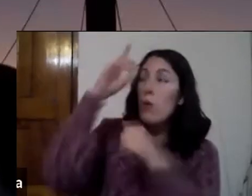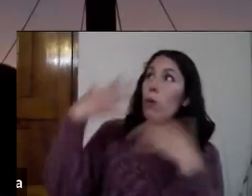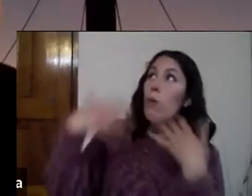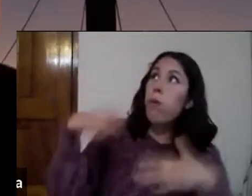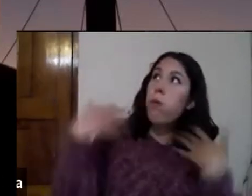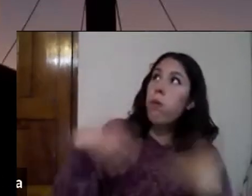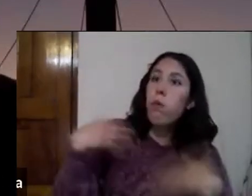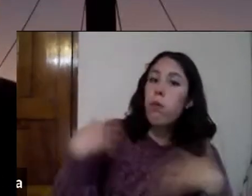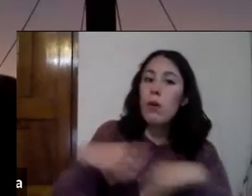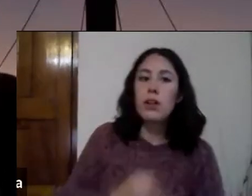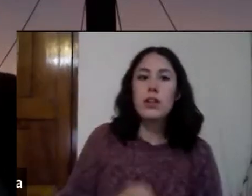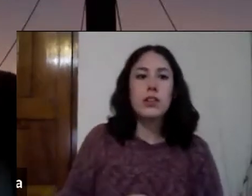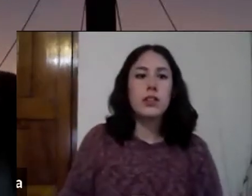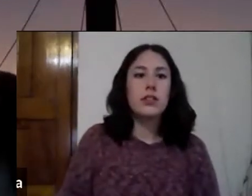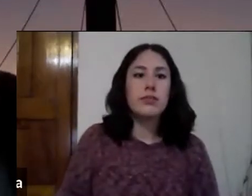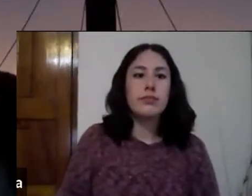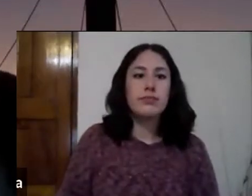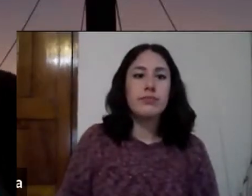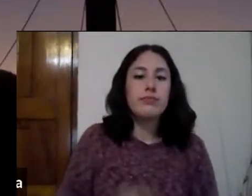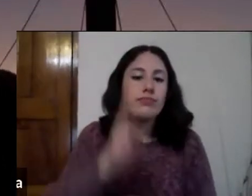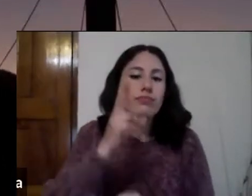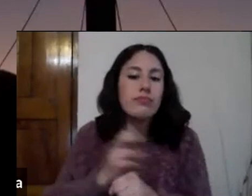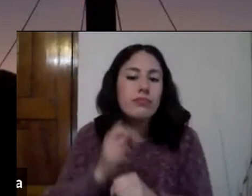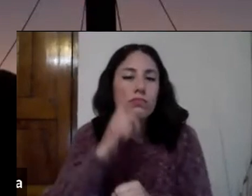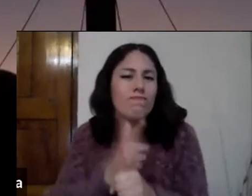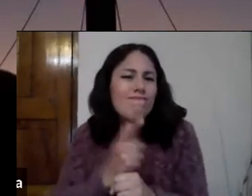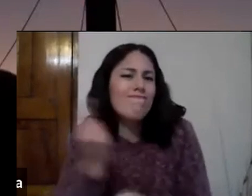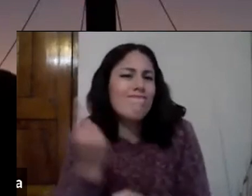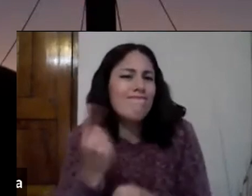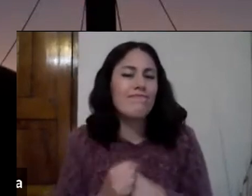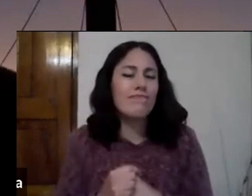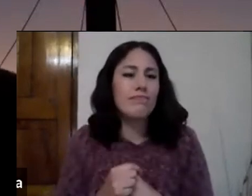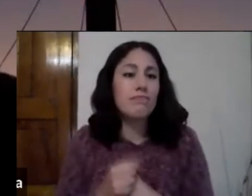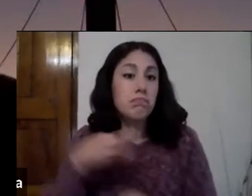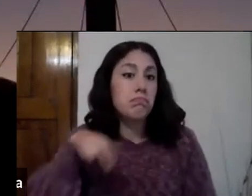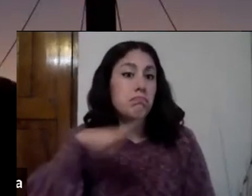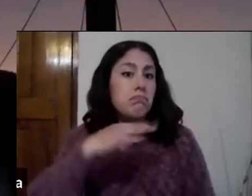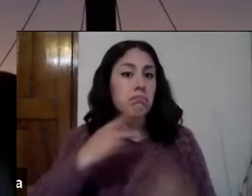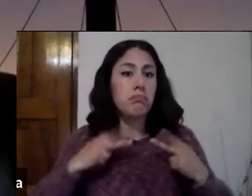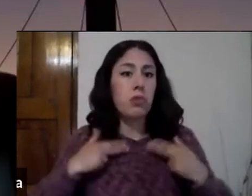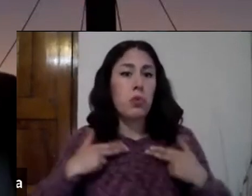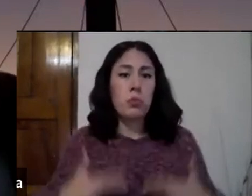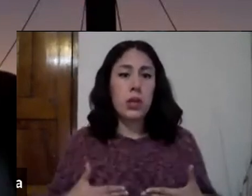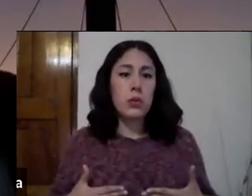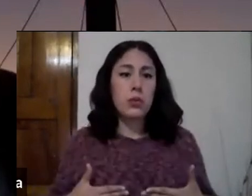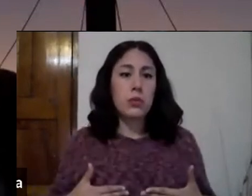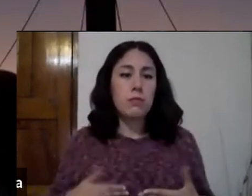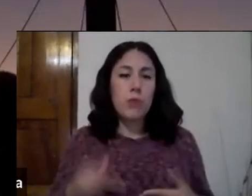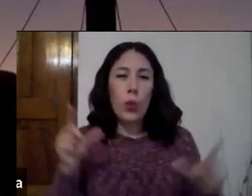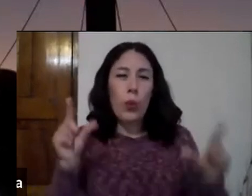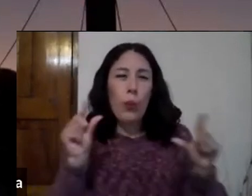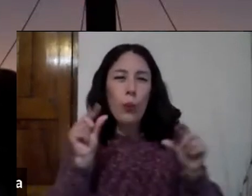Se nos invita a descubrir nuestra pequeñez, a quitarnos nuestras sandalias